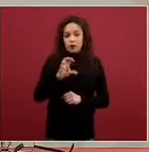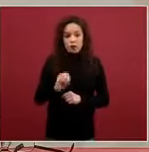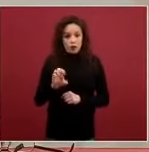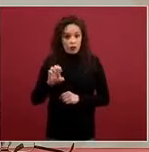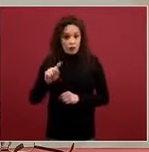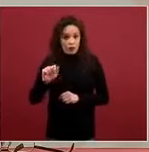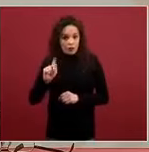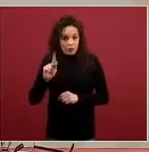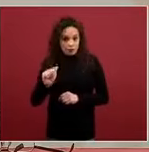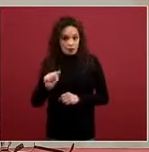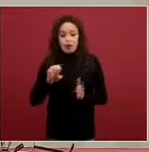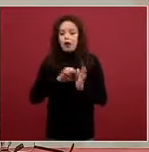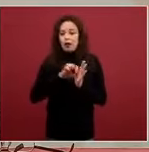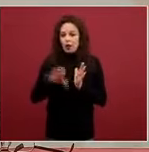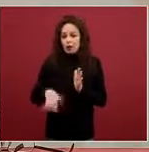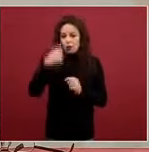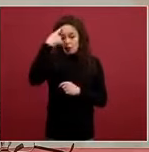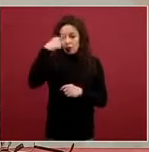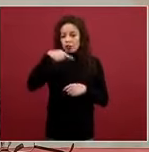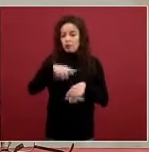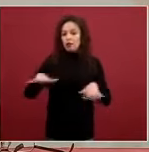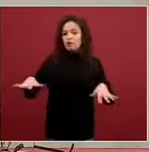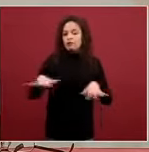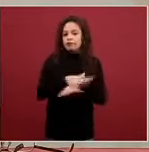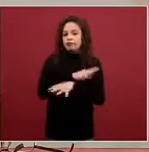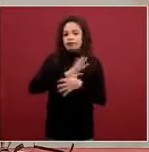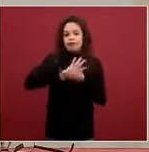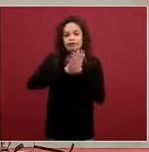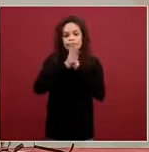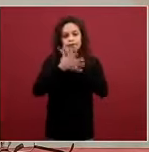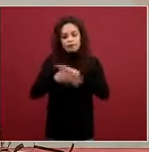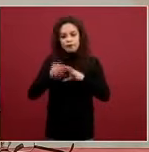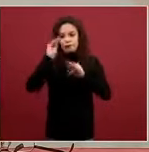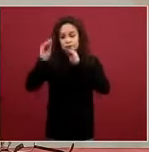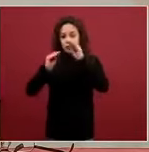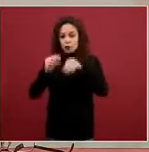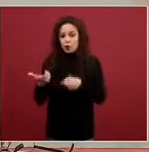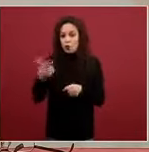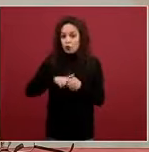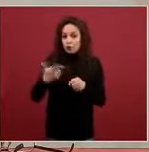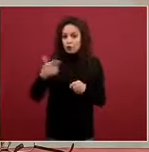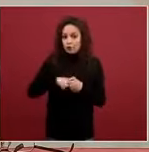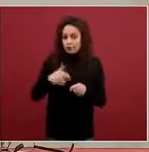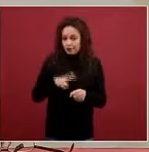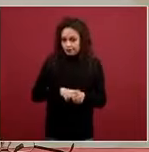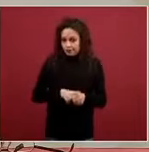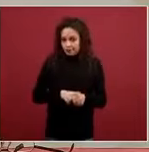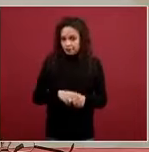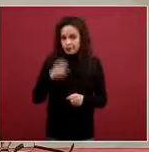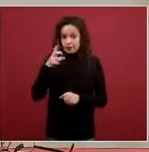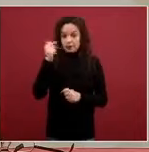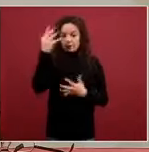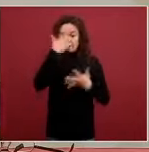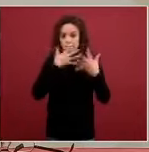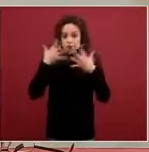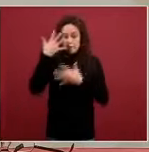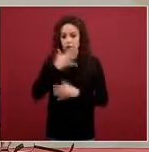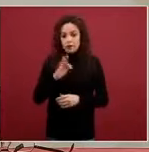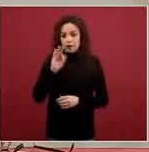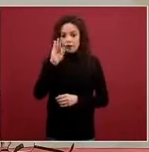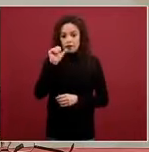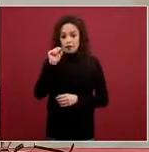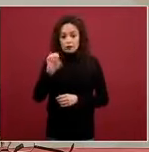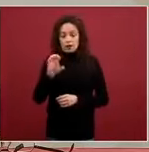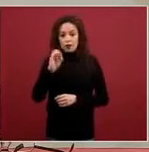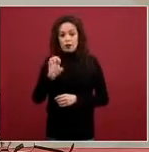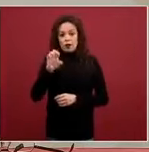la reconversión hospitalaria. Entonces, no confundir que las etapas o fases de la reconversión hospitalaria